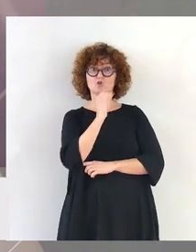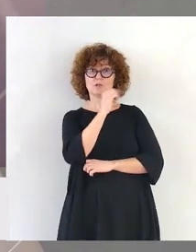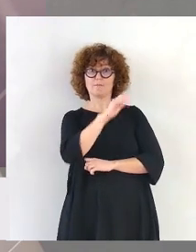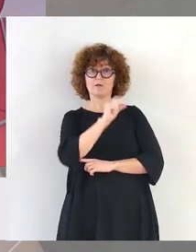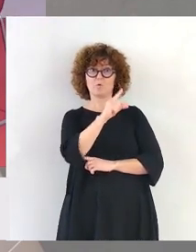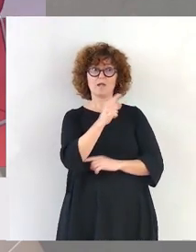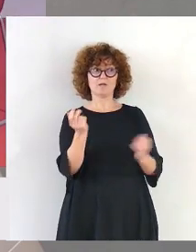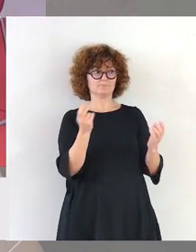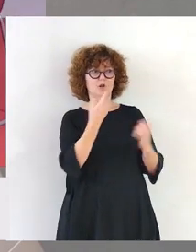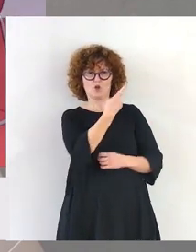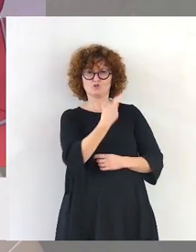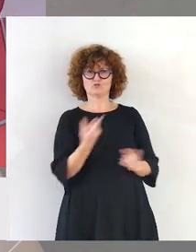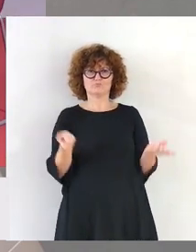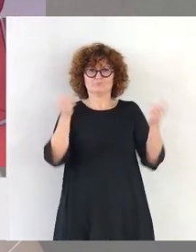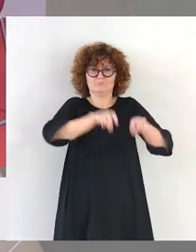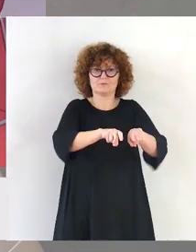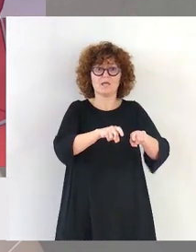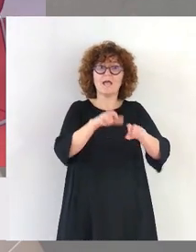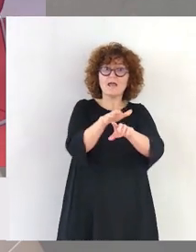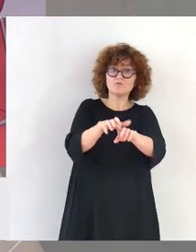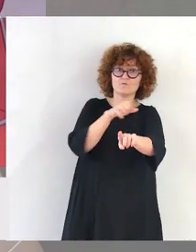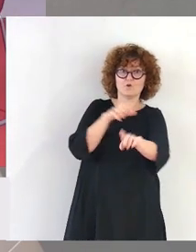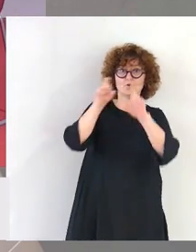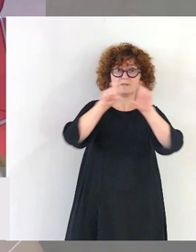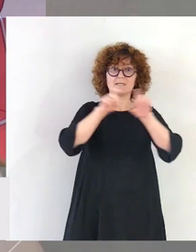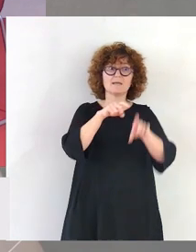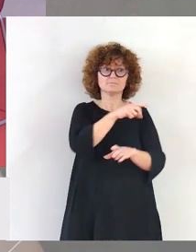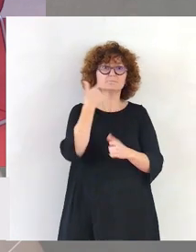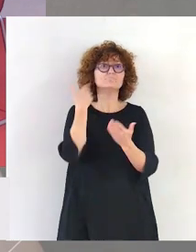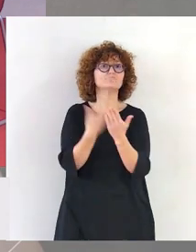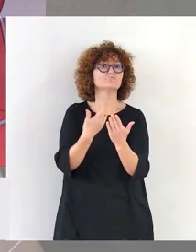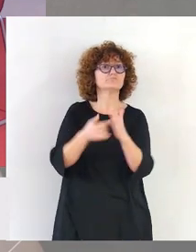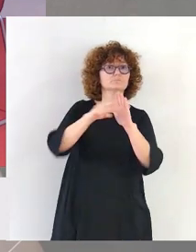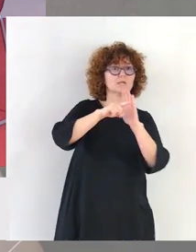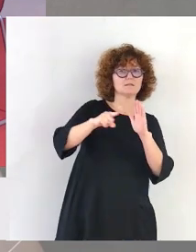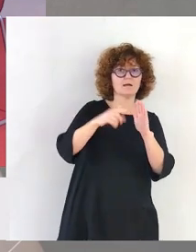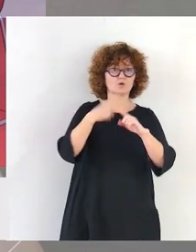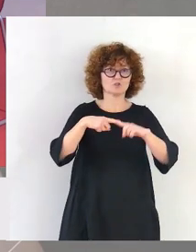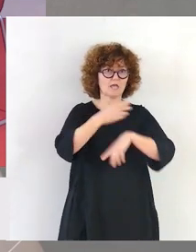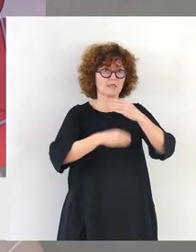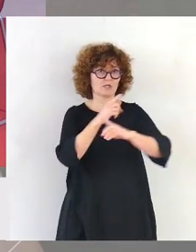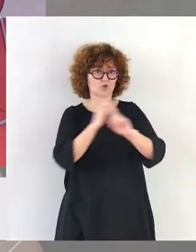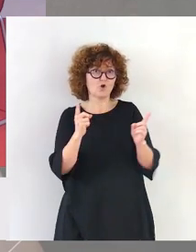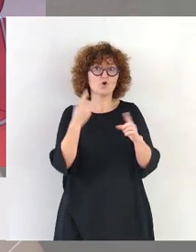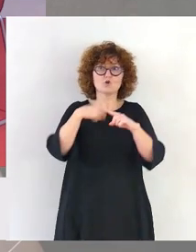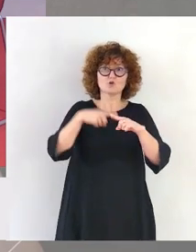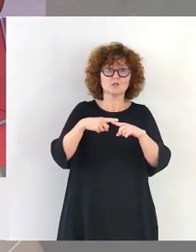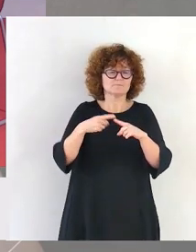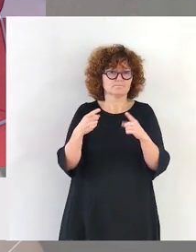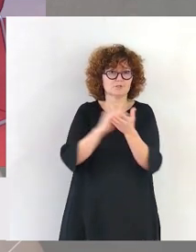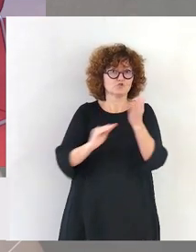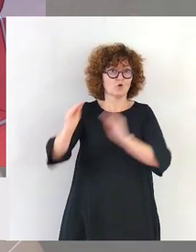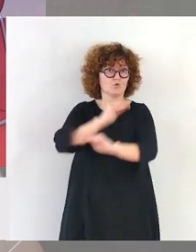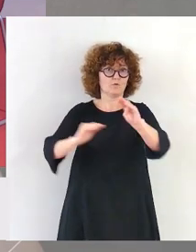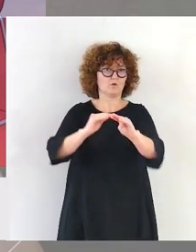parecido a este pero del ámbito empresarial y están viendo cómo les afecta esa directiva que tienen que hacer que no tienen que hacer Qué cautelas tienen que poner Bueno lo que